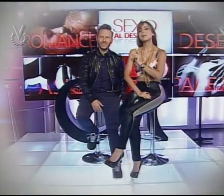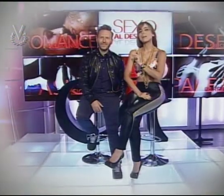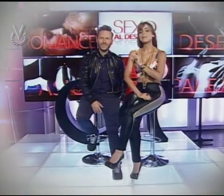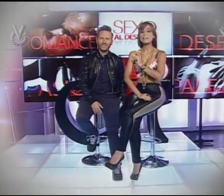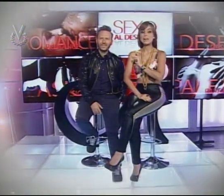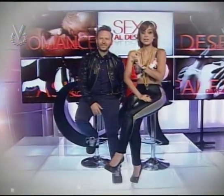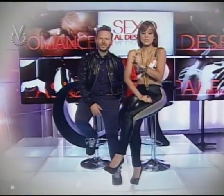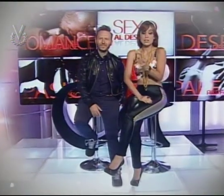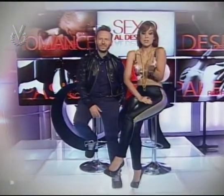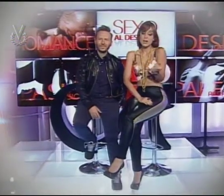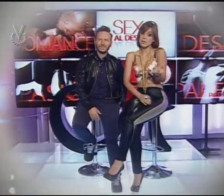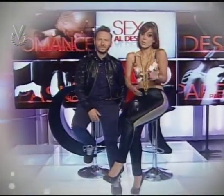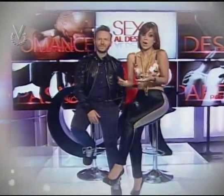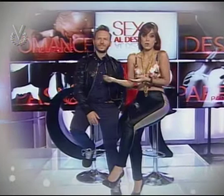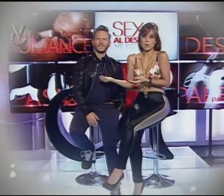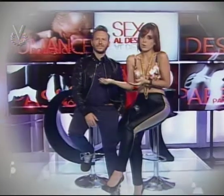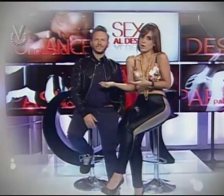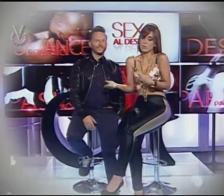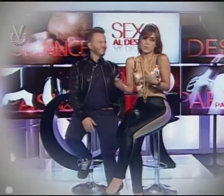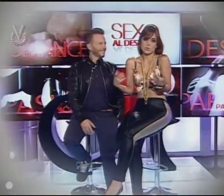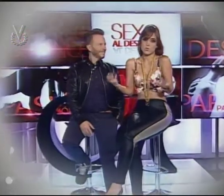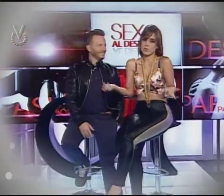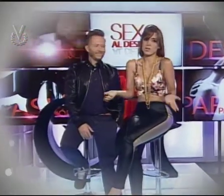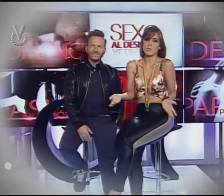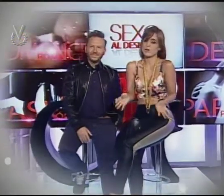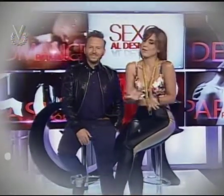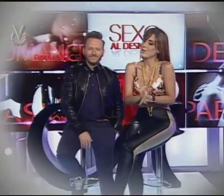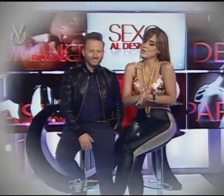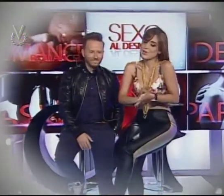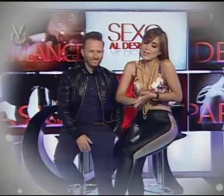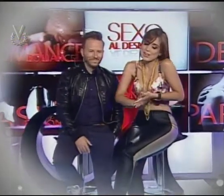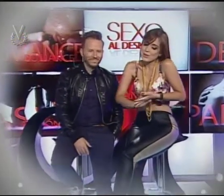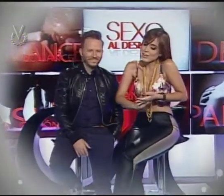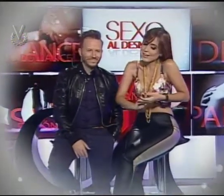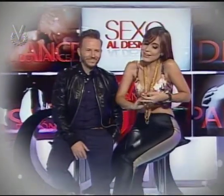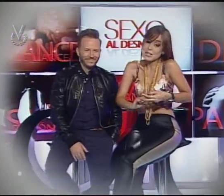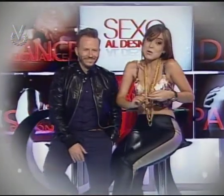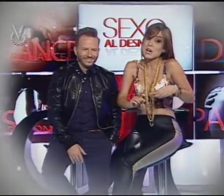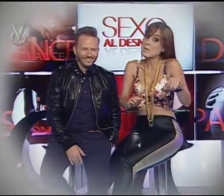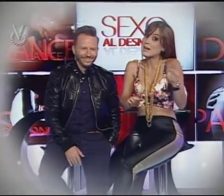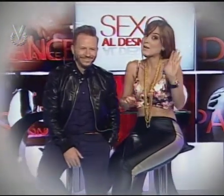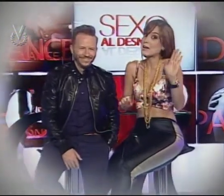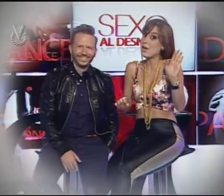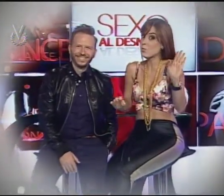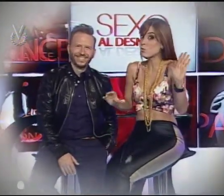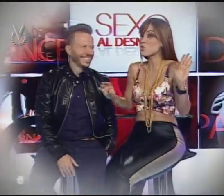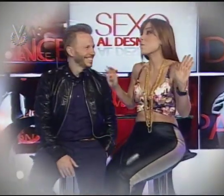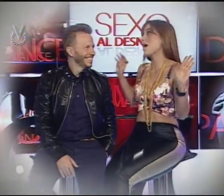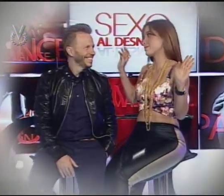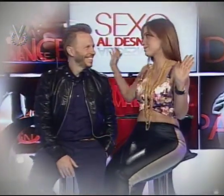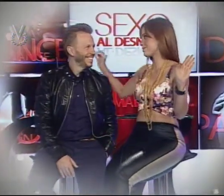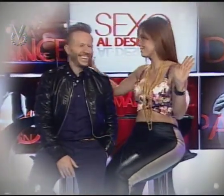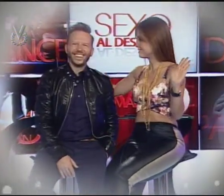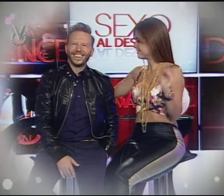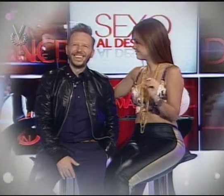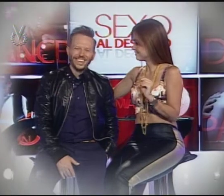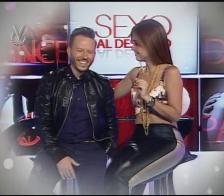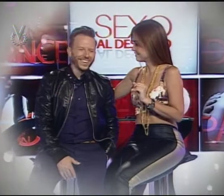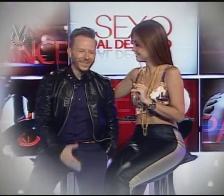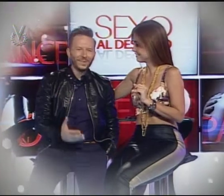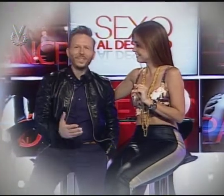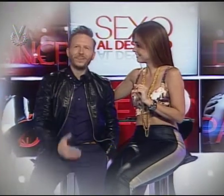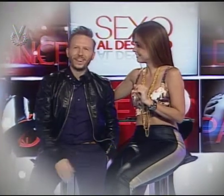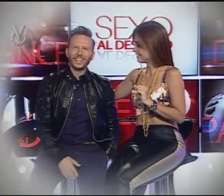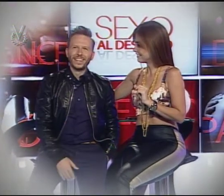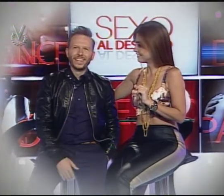Este viernes a la medianoche, si se habían enamorado de Noel por su música, pues yo les digo que en este programa ha revelado mucho más.